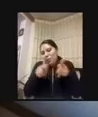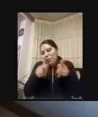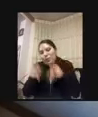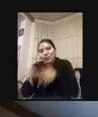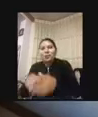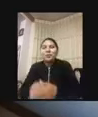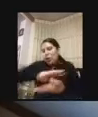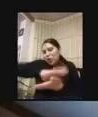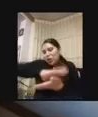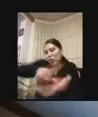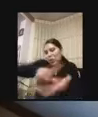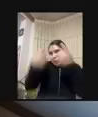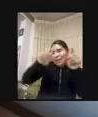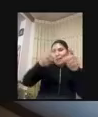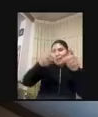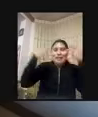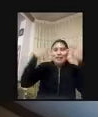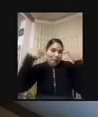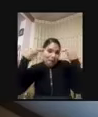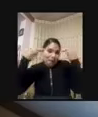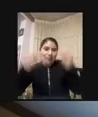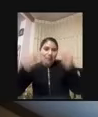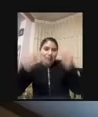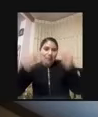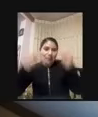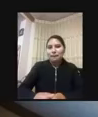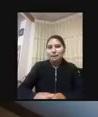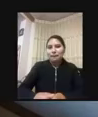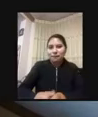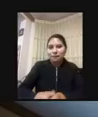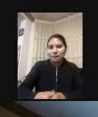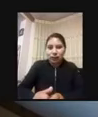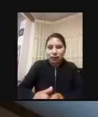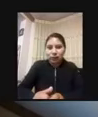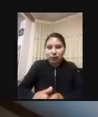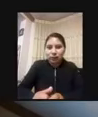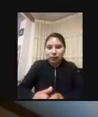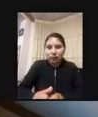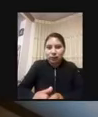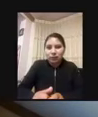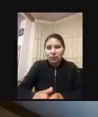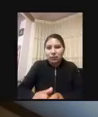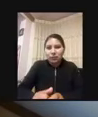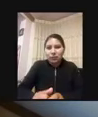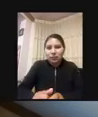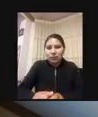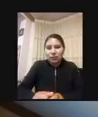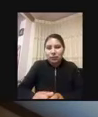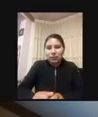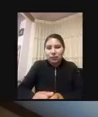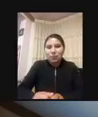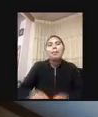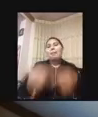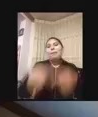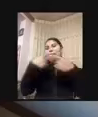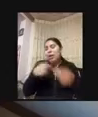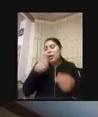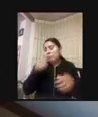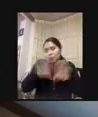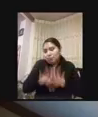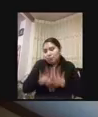¿no? Entonces, aquí está una de nuestras niñas, obviamente le falta un poquito de la expresión, pero por lo menos ya de esa